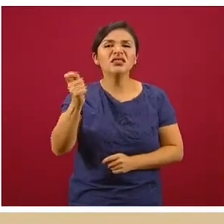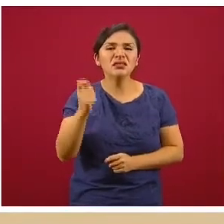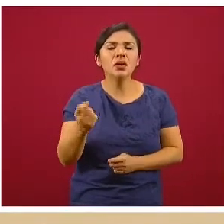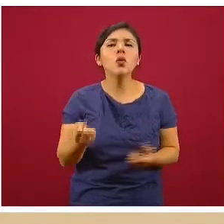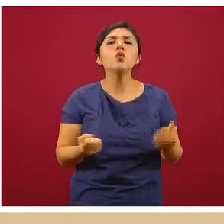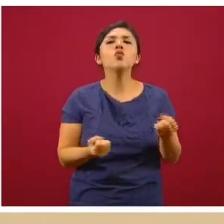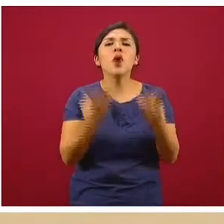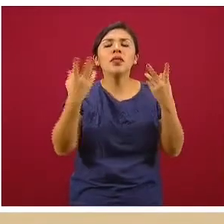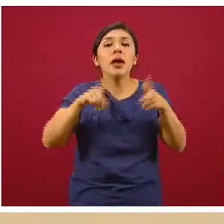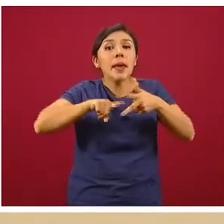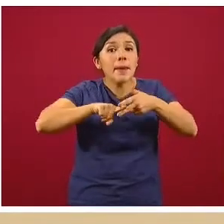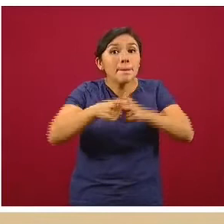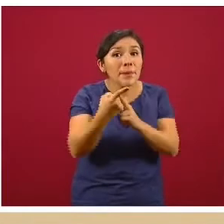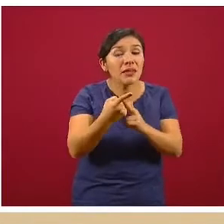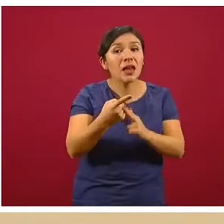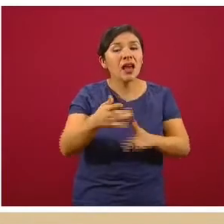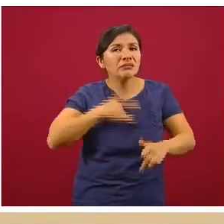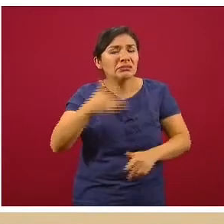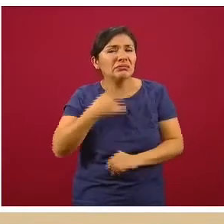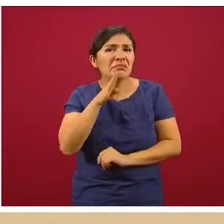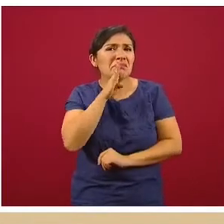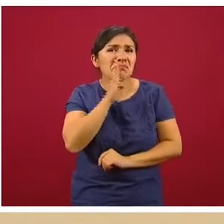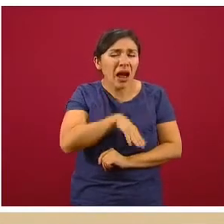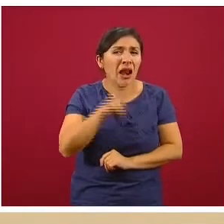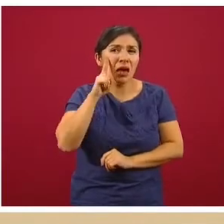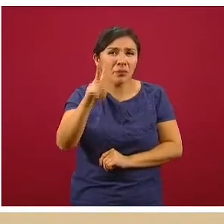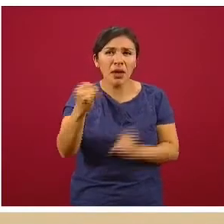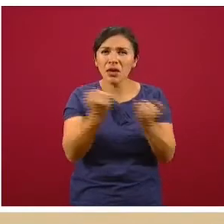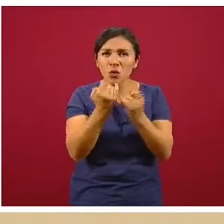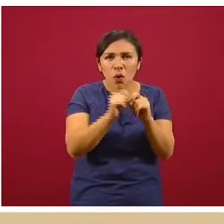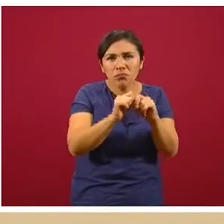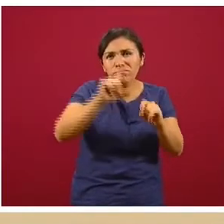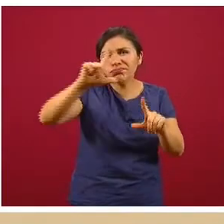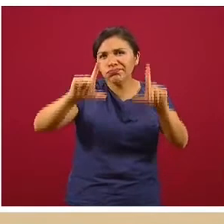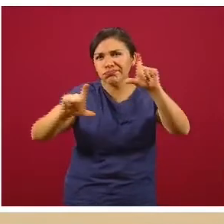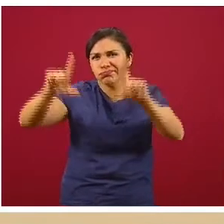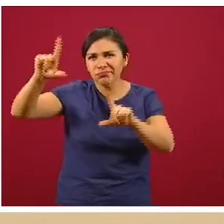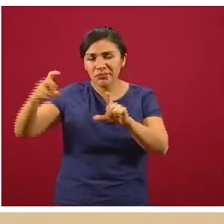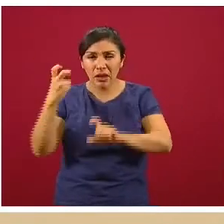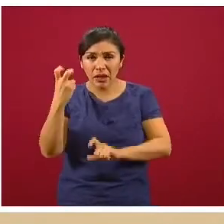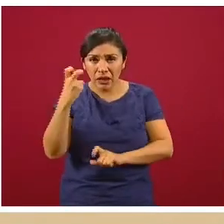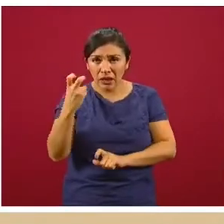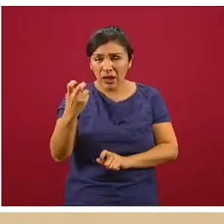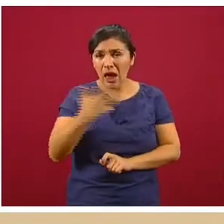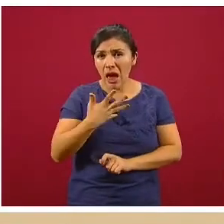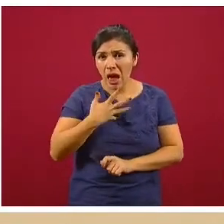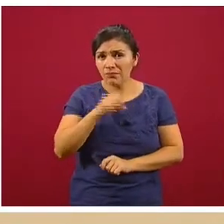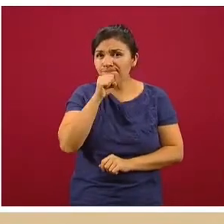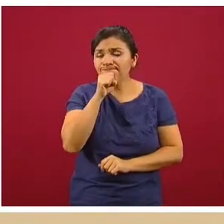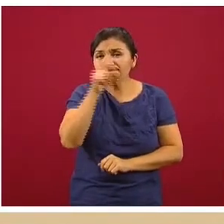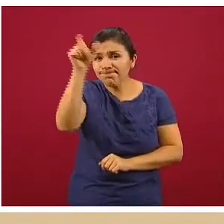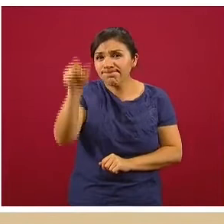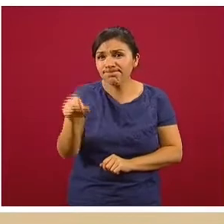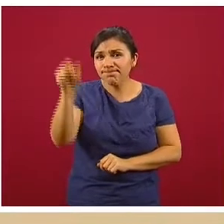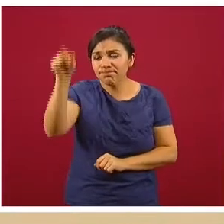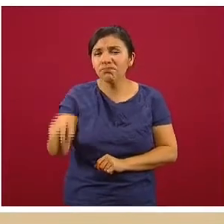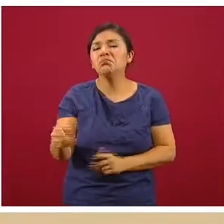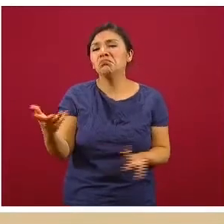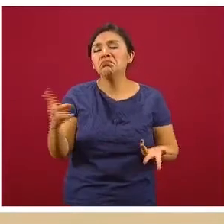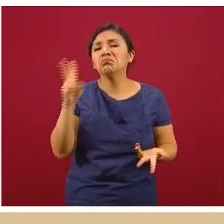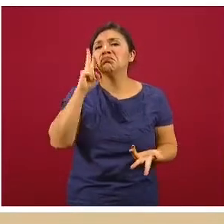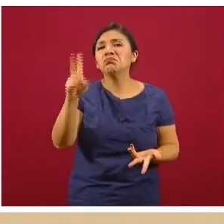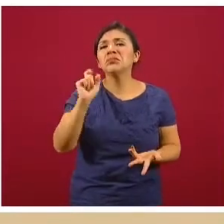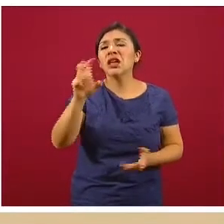a la fecha del inicio de los síntomas, también se ve en la dispersión que se aprecia en la gráfica, y se puede ver